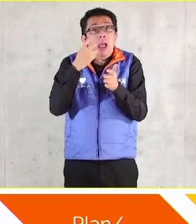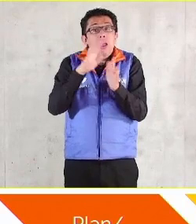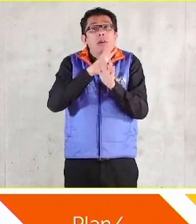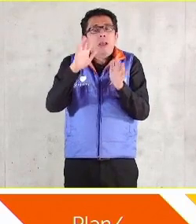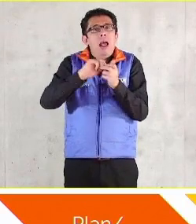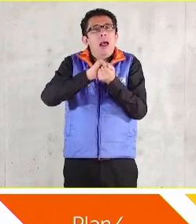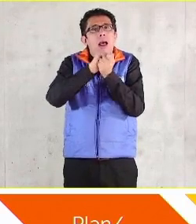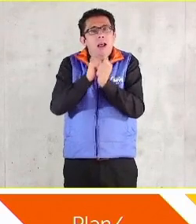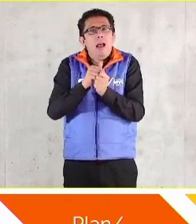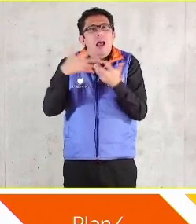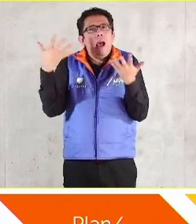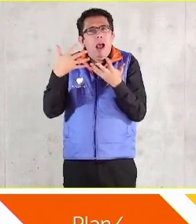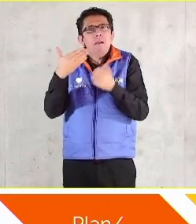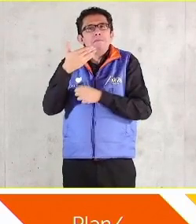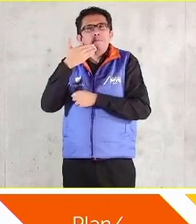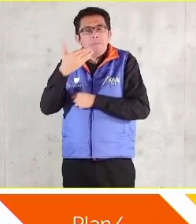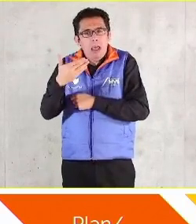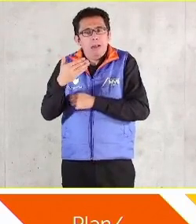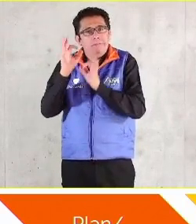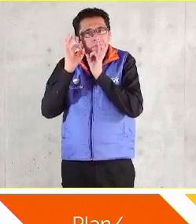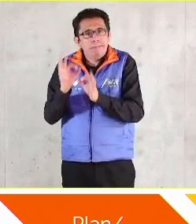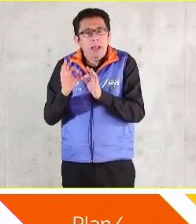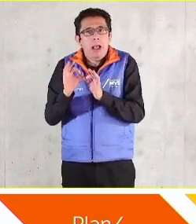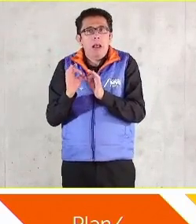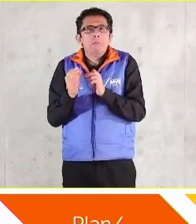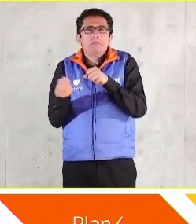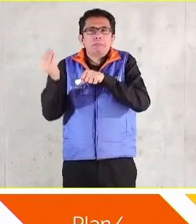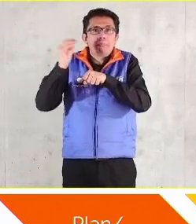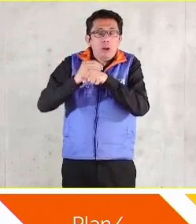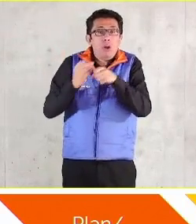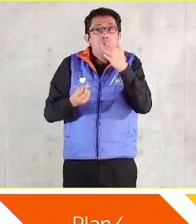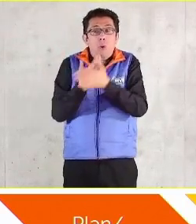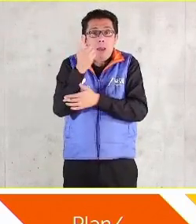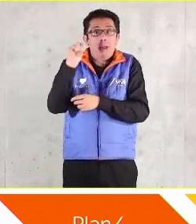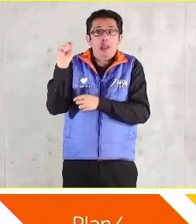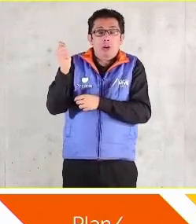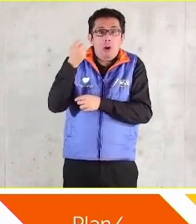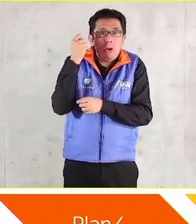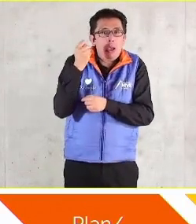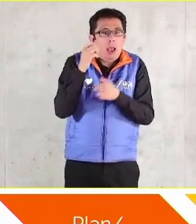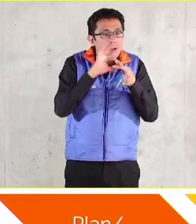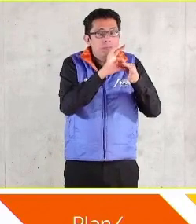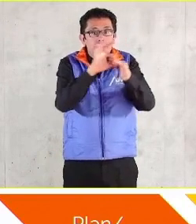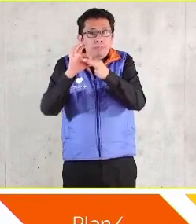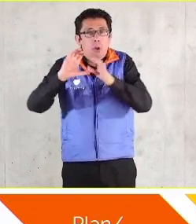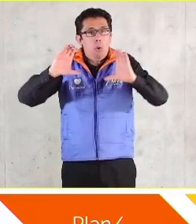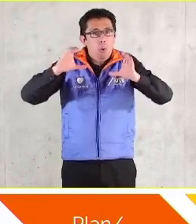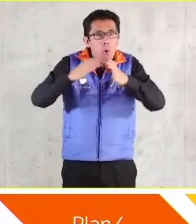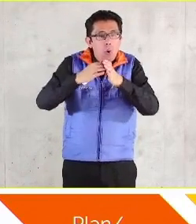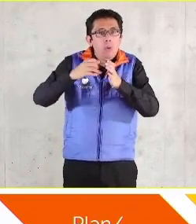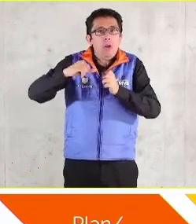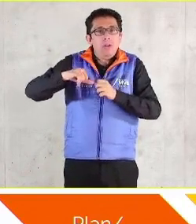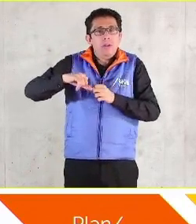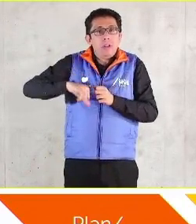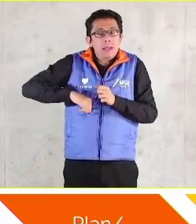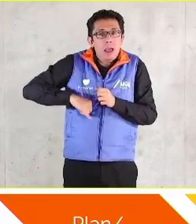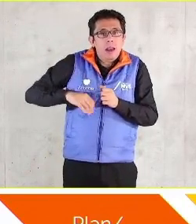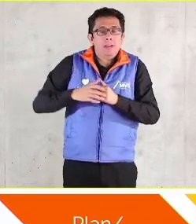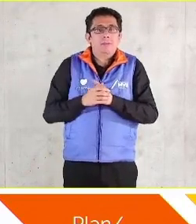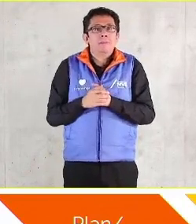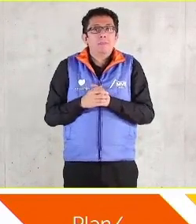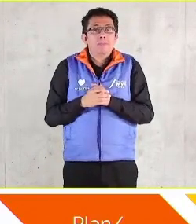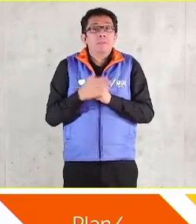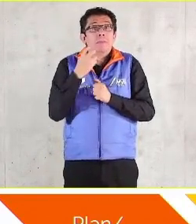eso empezamos a innovar, empezamos a meter tecnología, empezamos a unirlos con nuestros grupos de interés y damos realmente el salto a poner